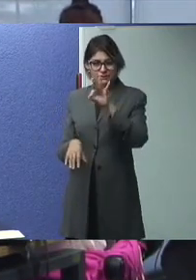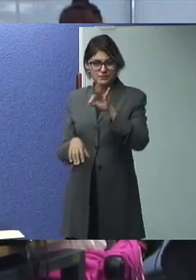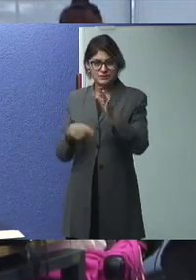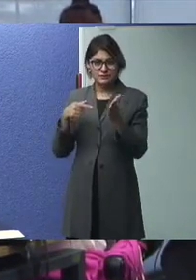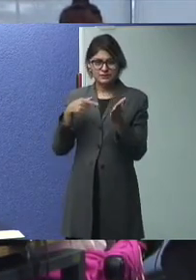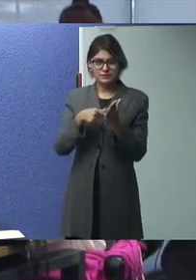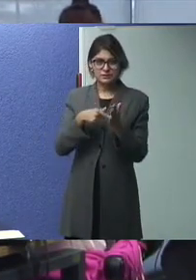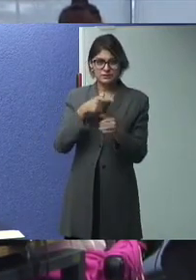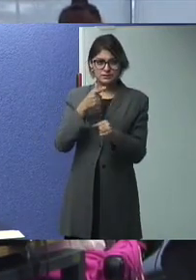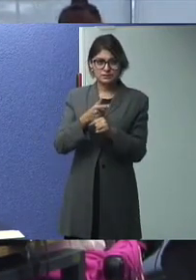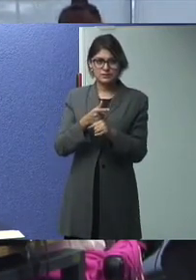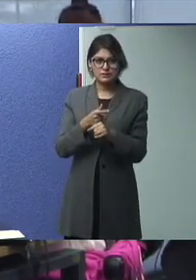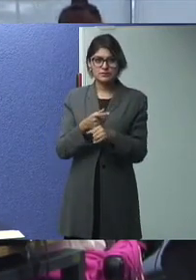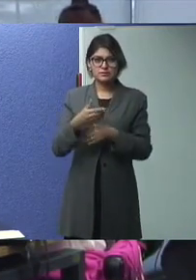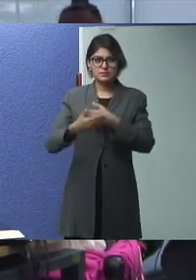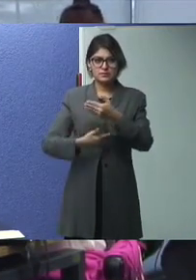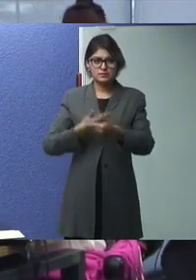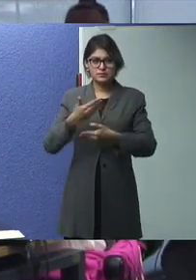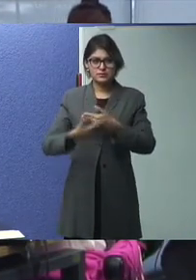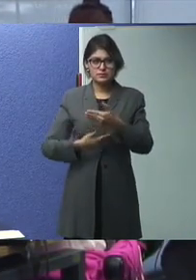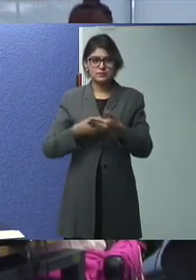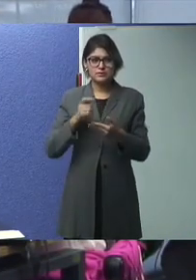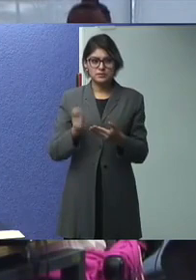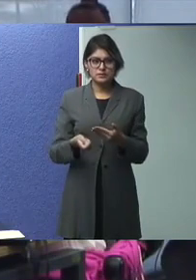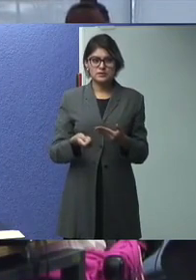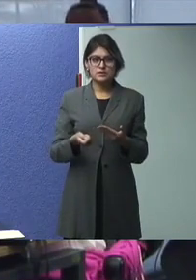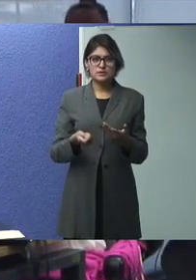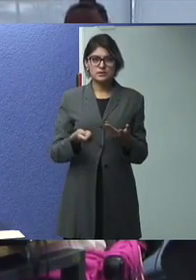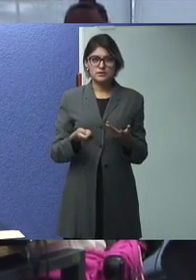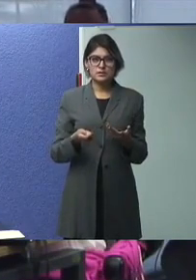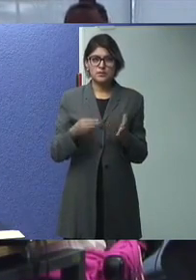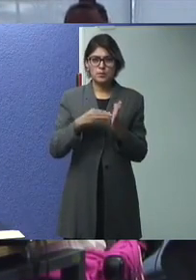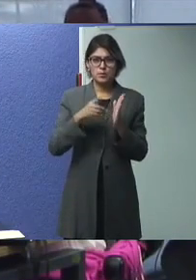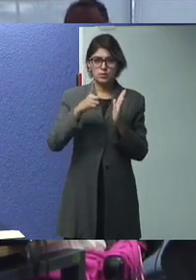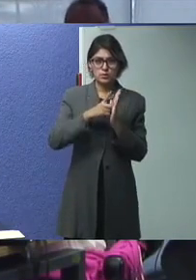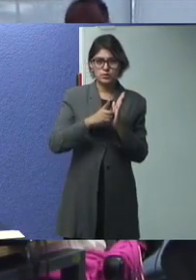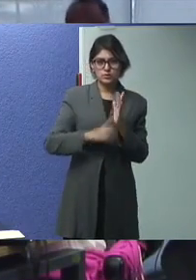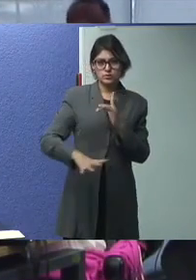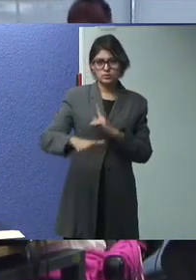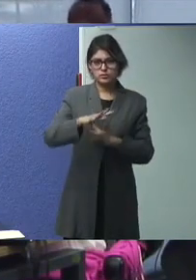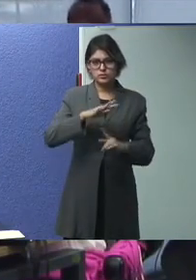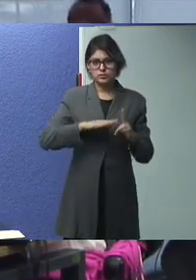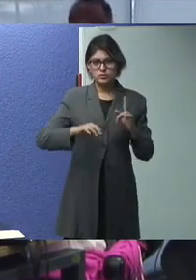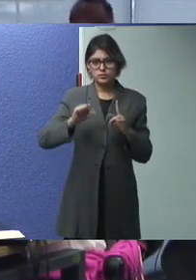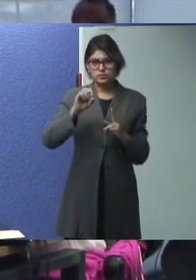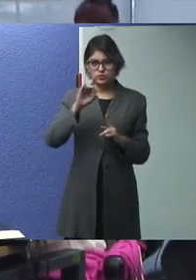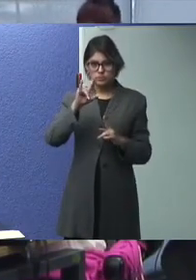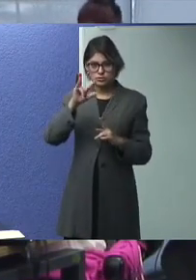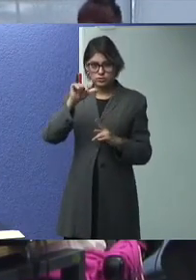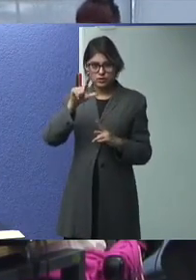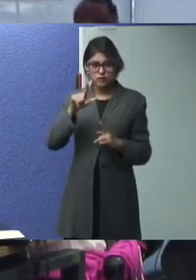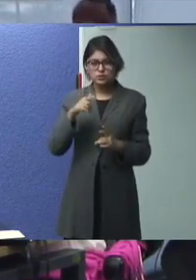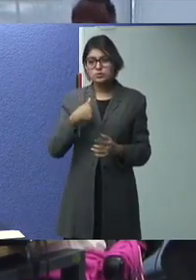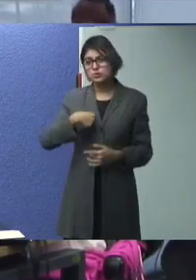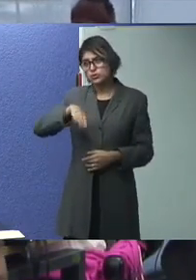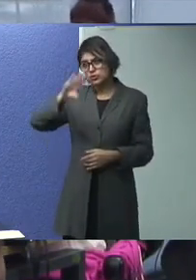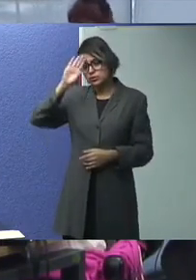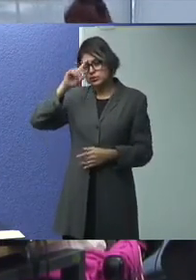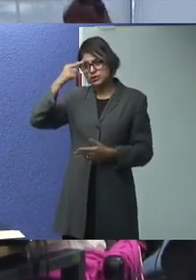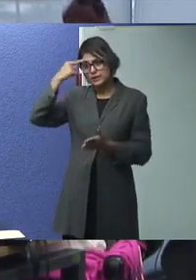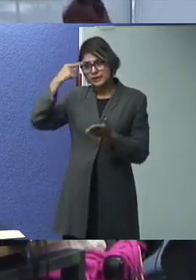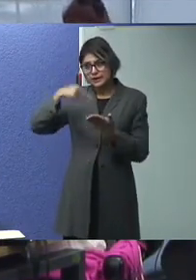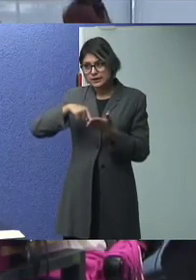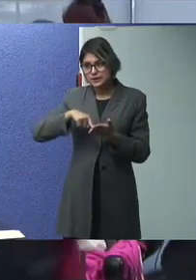posteriormente conoceremos como el movimiento social, bueno, el modelo social de la discapacidad. Creo que hace